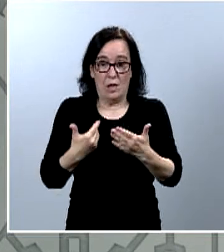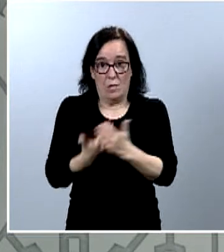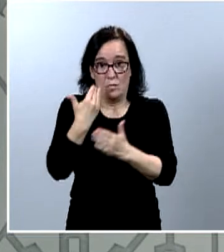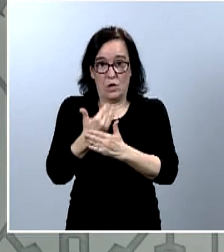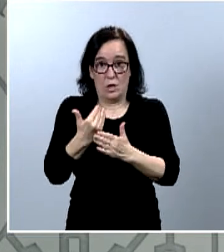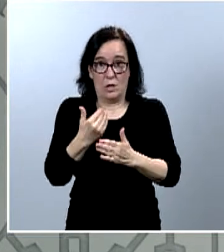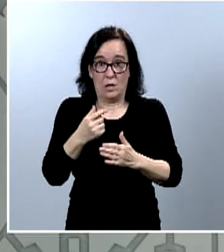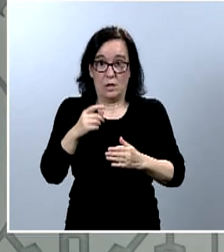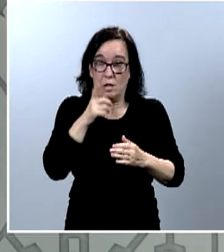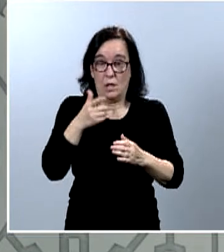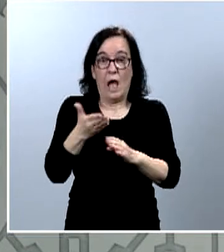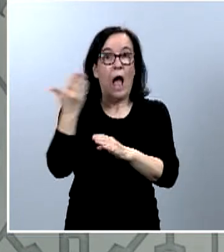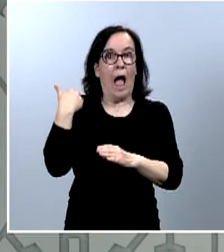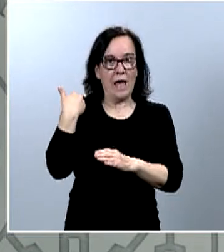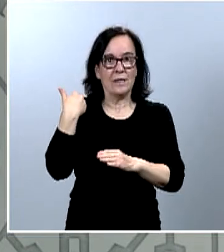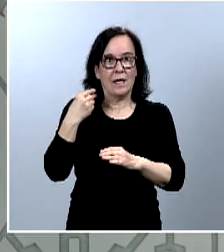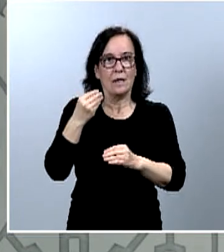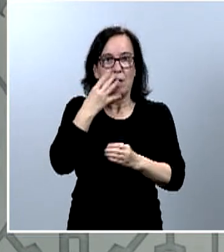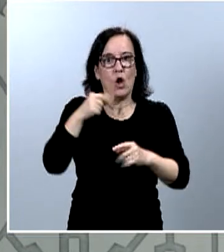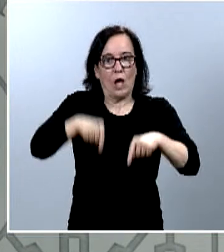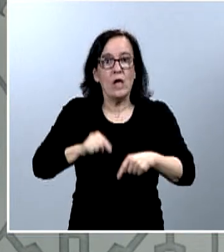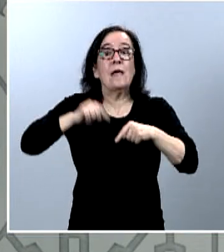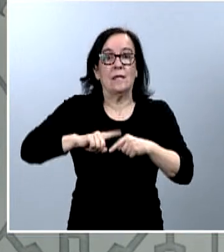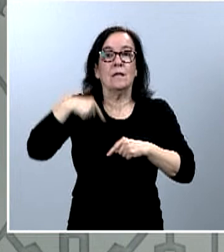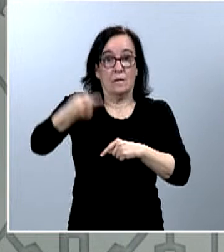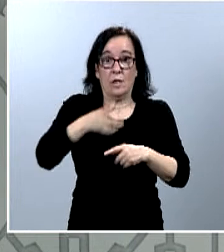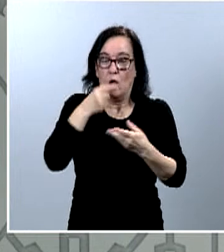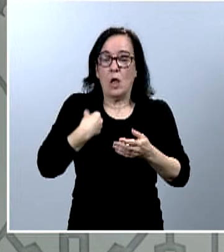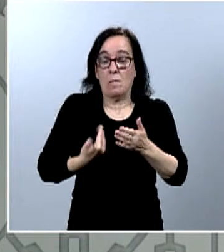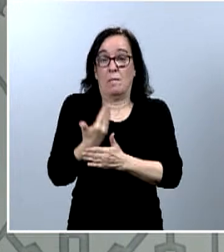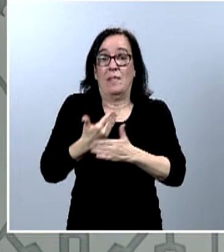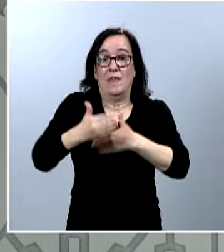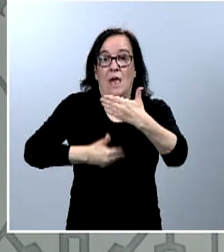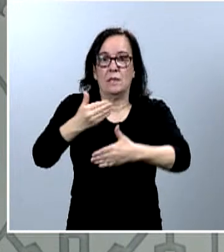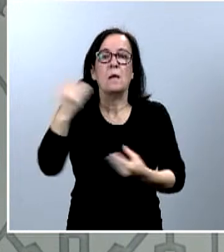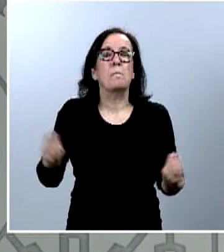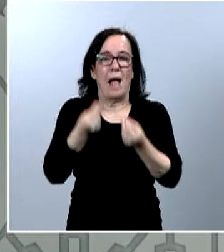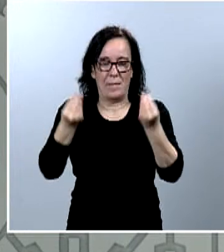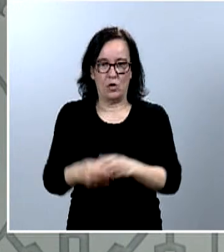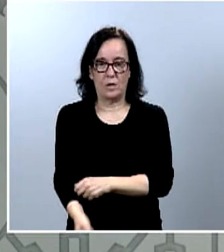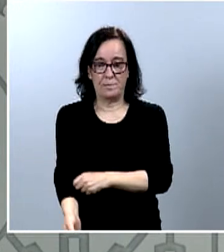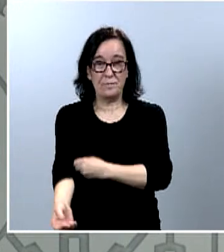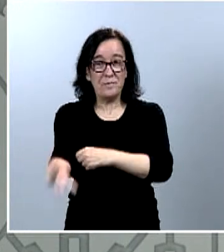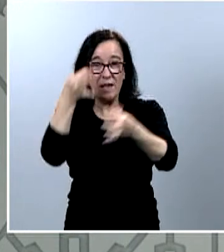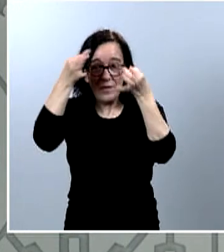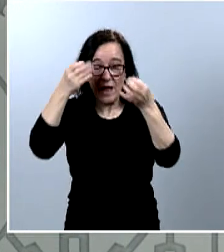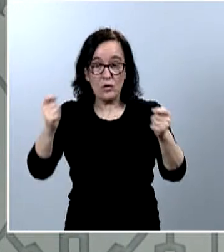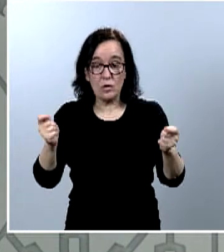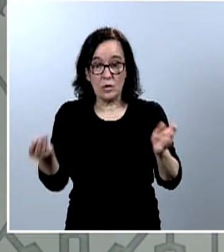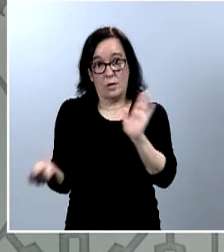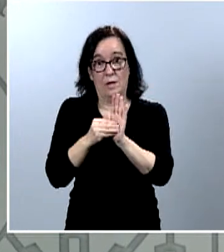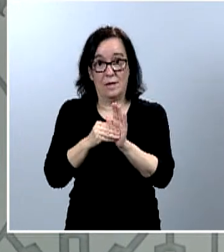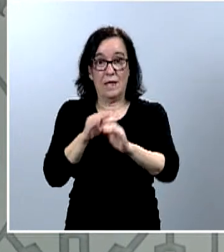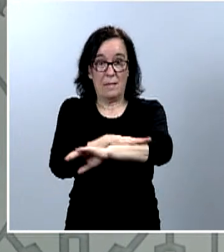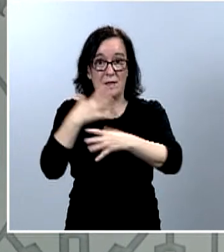ayer eran ya mejores que antes de ayer y entendemos que en los próximos días van a mejorarse. En los datos que se publican en el Ministerio de Sanidad, en la página web